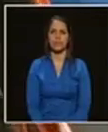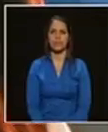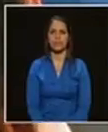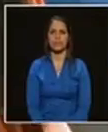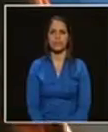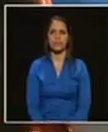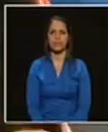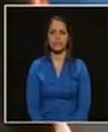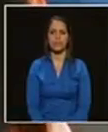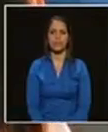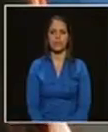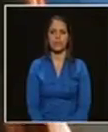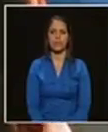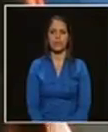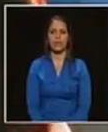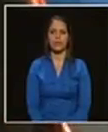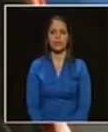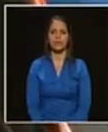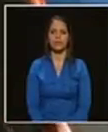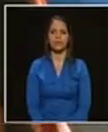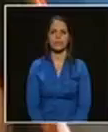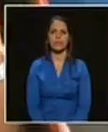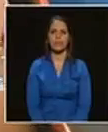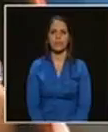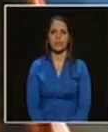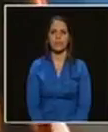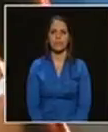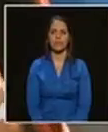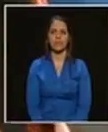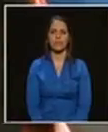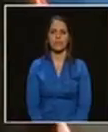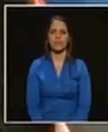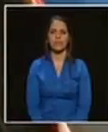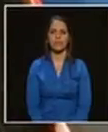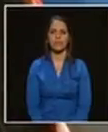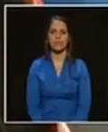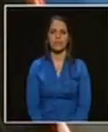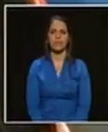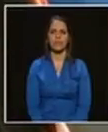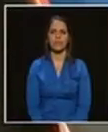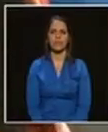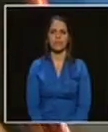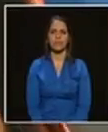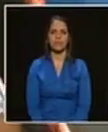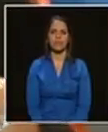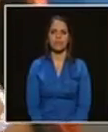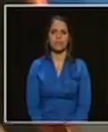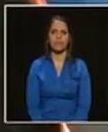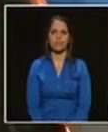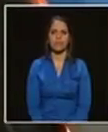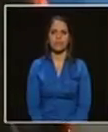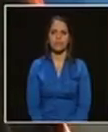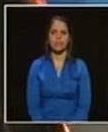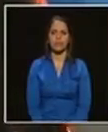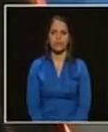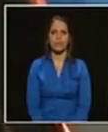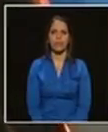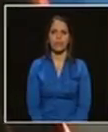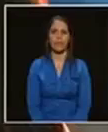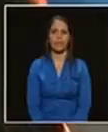estudiando pedagogía infantil. Estoy en la universidad, estoy haciendo una tecnología. Ahora en este momento